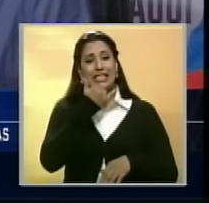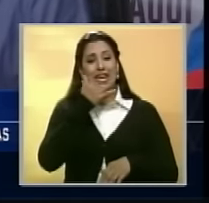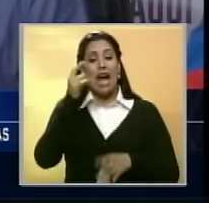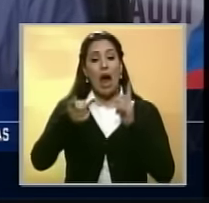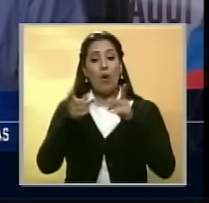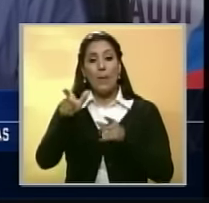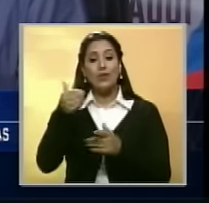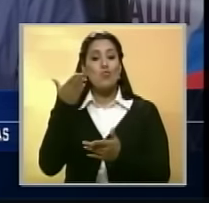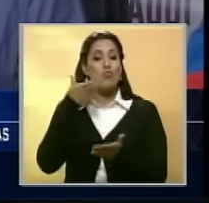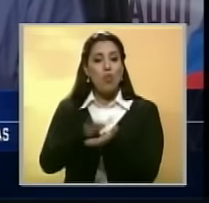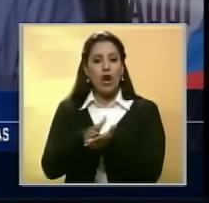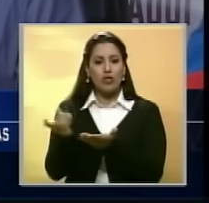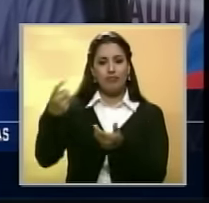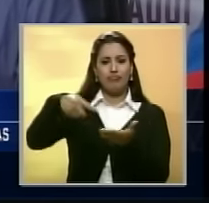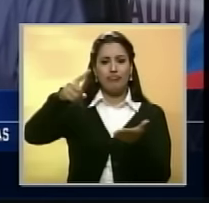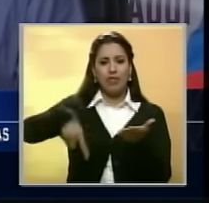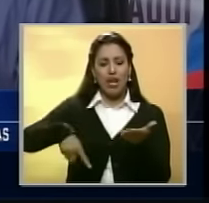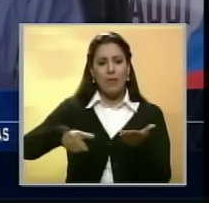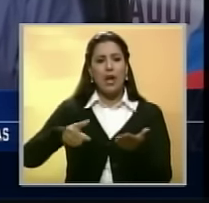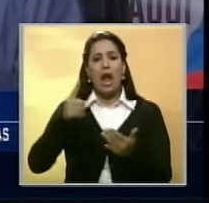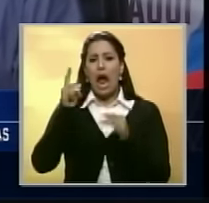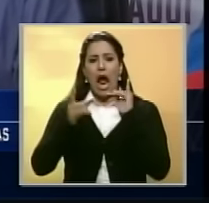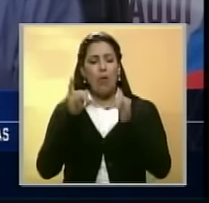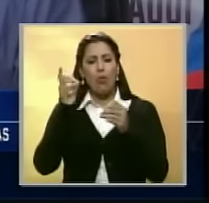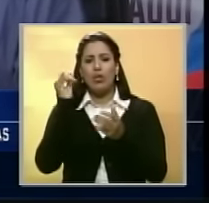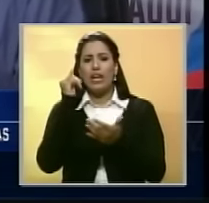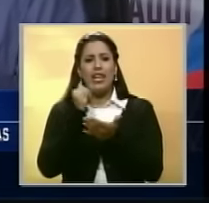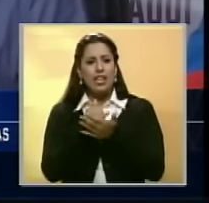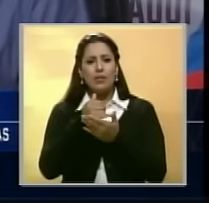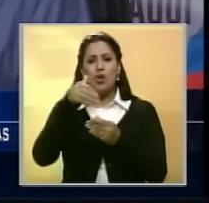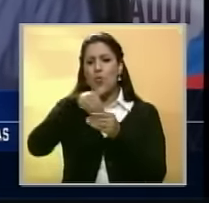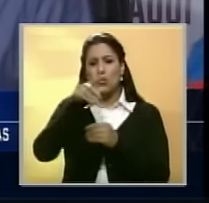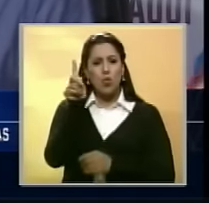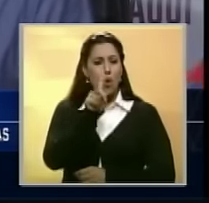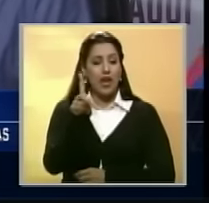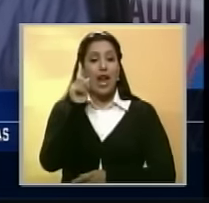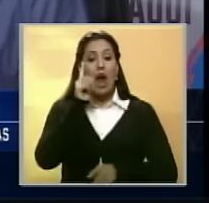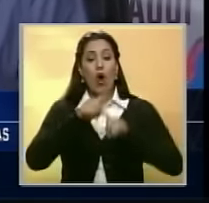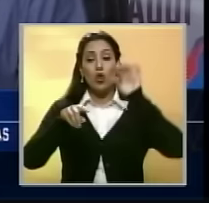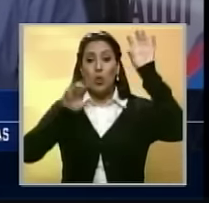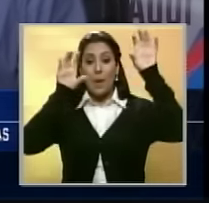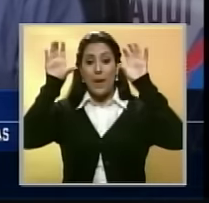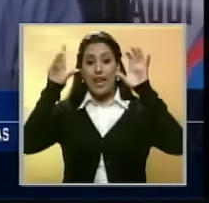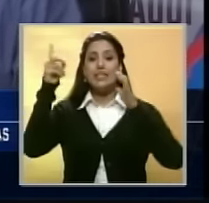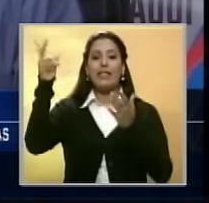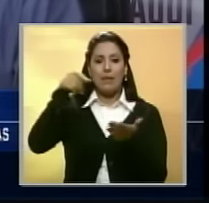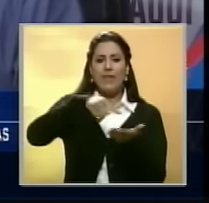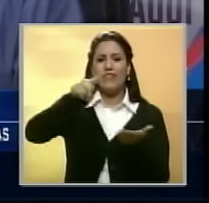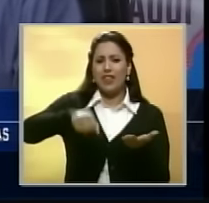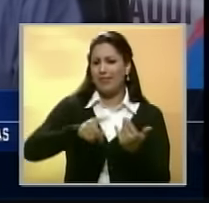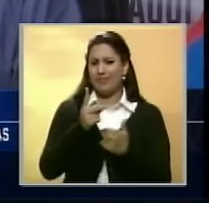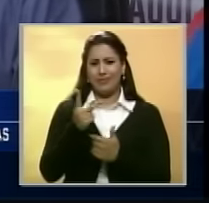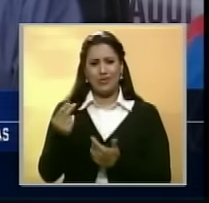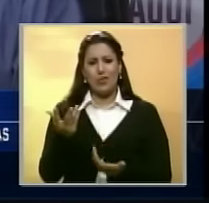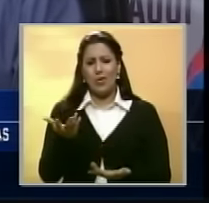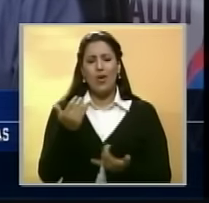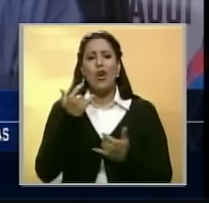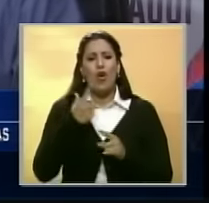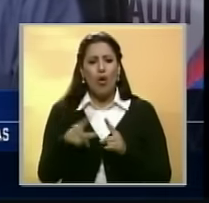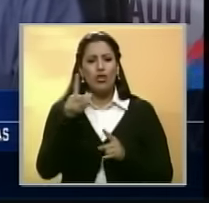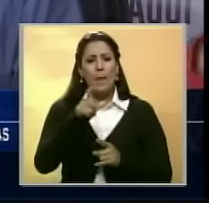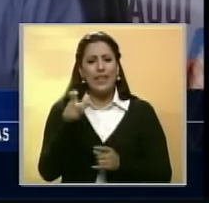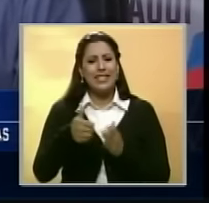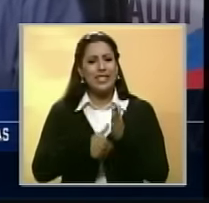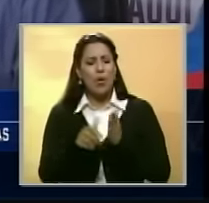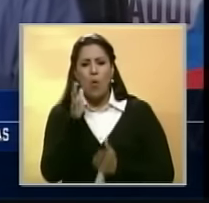muertos, que dejaron los que no están inscritos en el registro, que dejaron a los extranjeros, que le dejaron a los que no tenían firma, a los que no